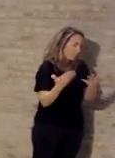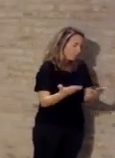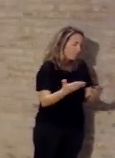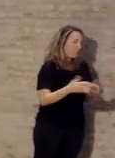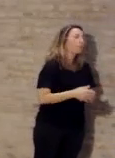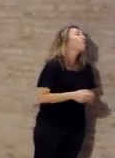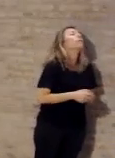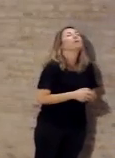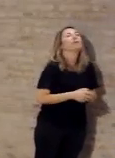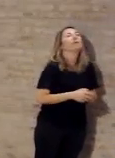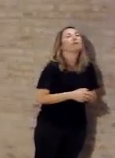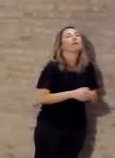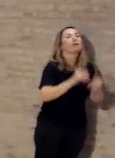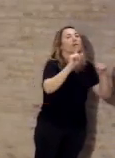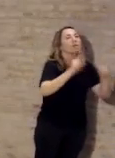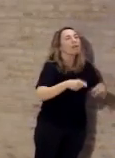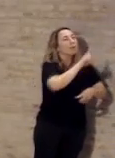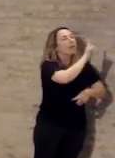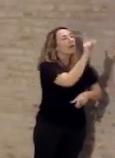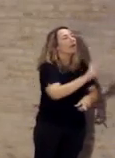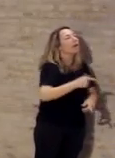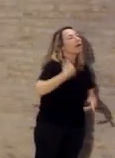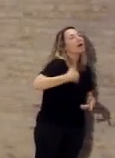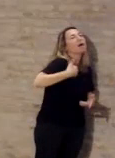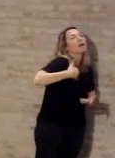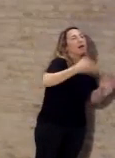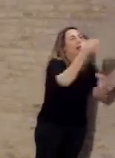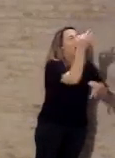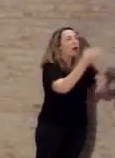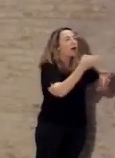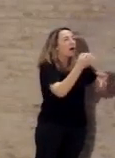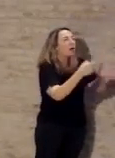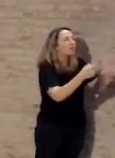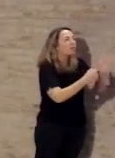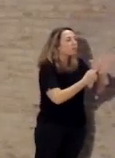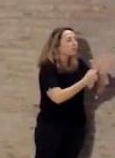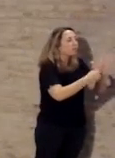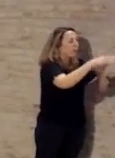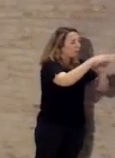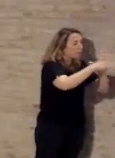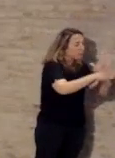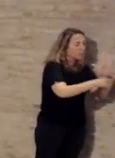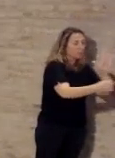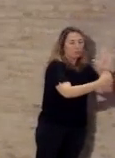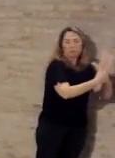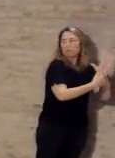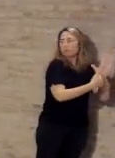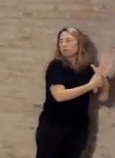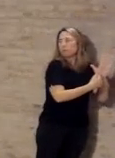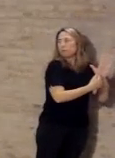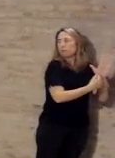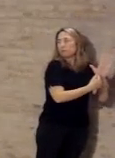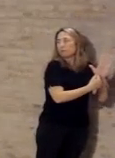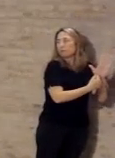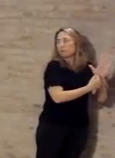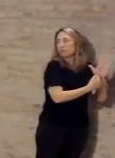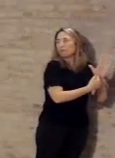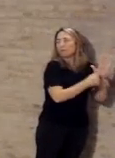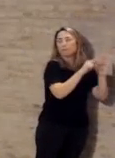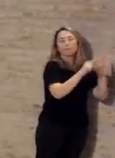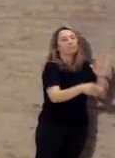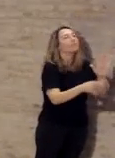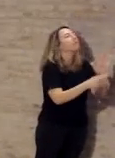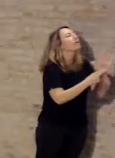también existe un a nivel nacional en lo que es la justicia nacional un protocolo que Perdón están las